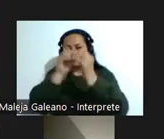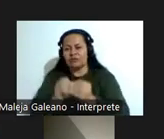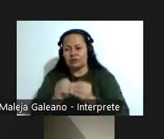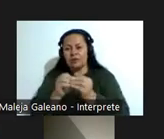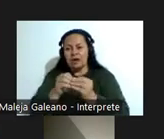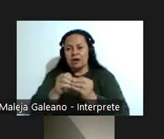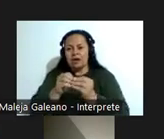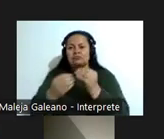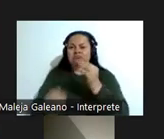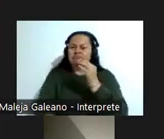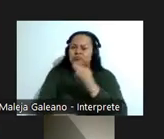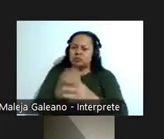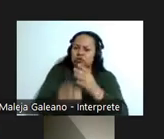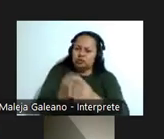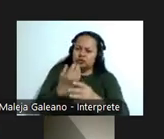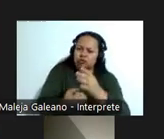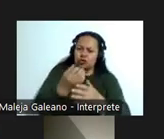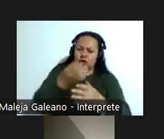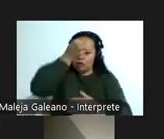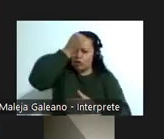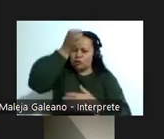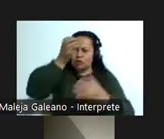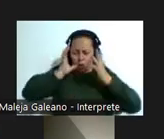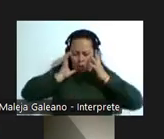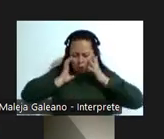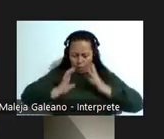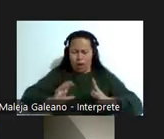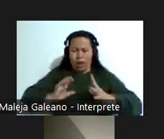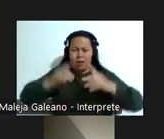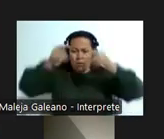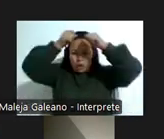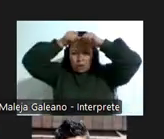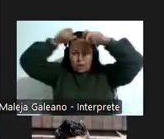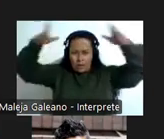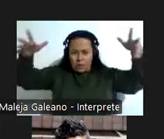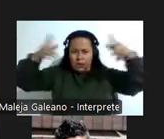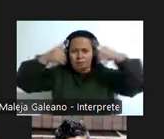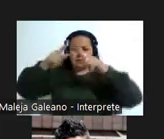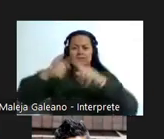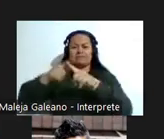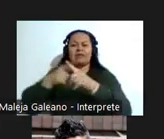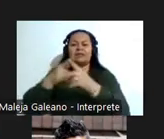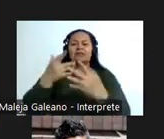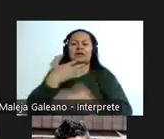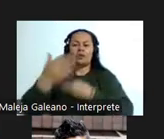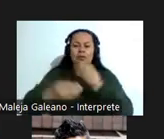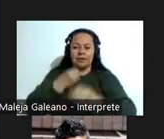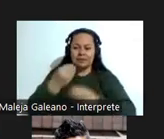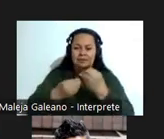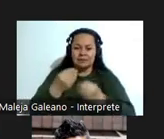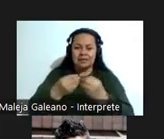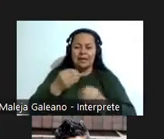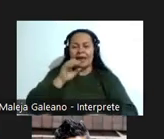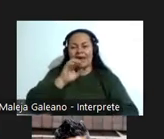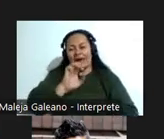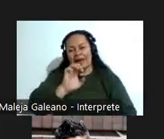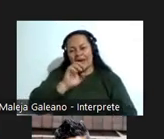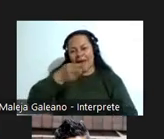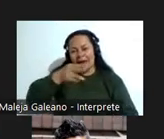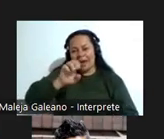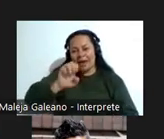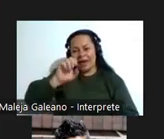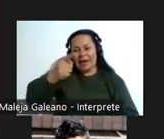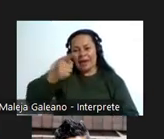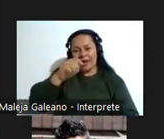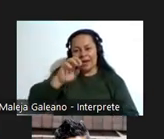conocimiento desde el cuerpo y desde los lenguajes diferentes a los lenguajes hegemónicos.